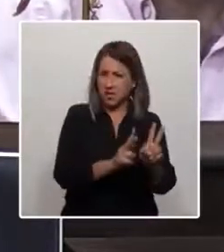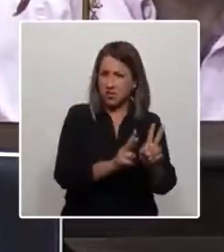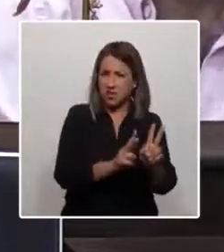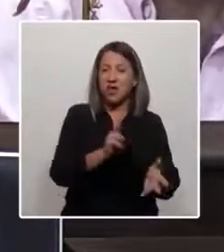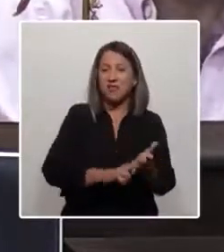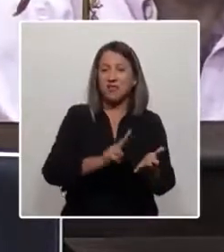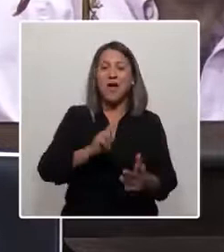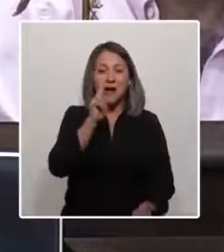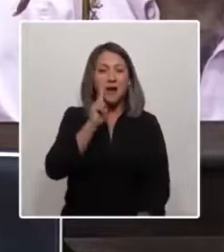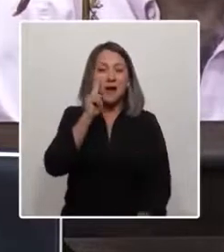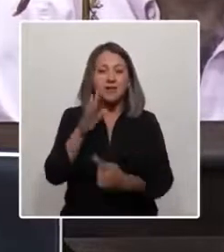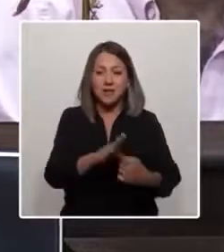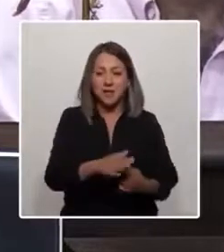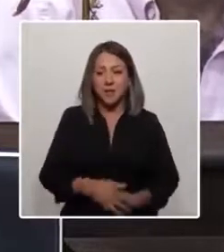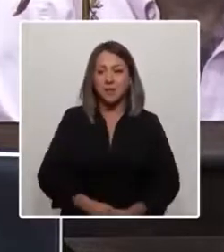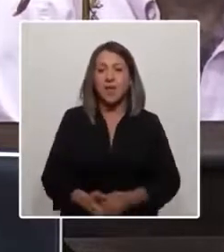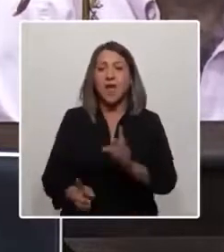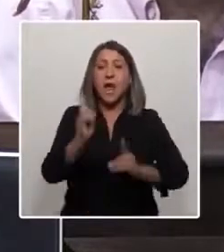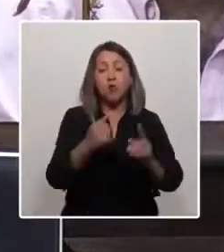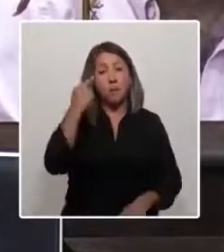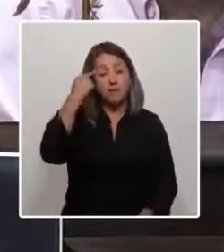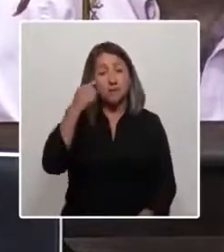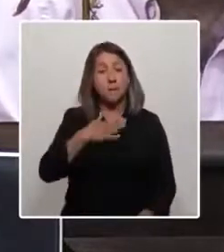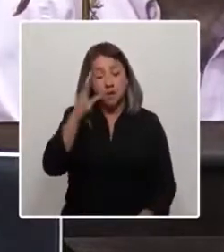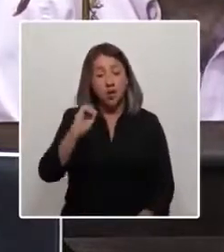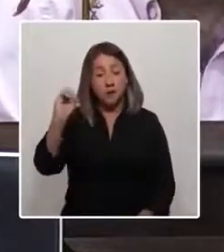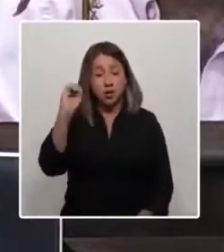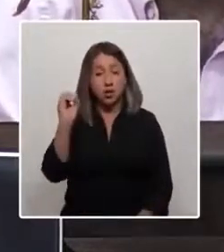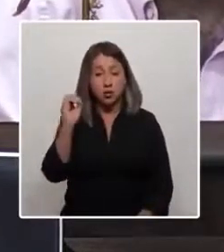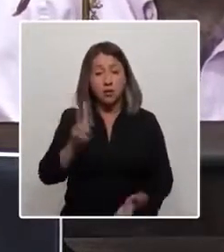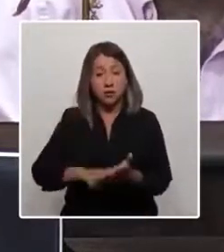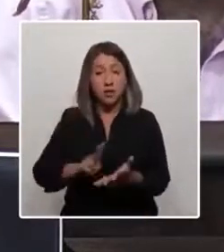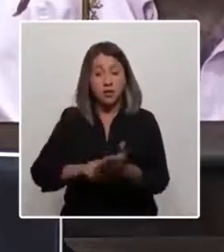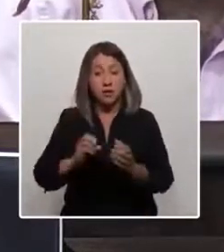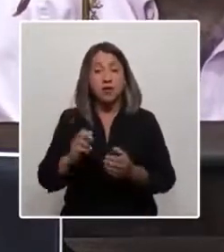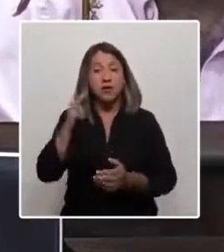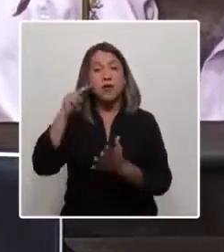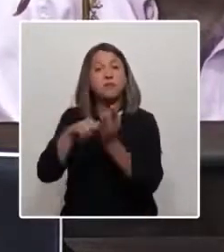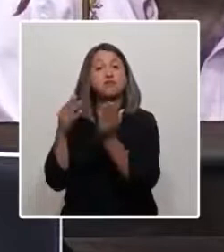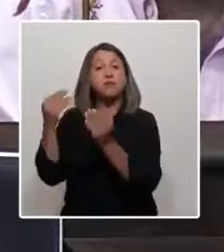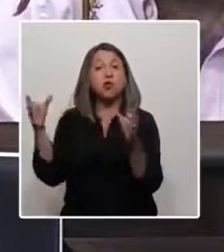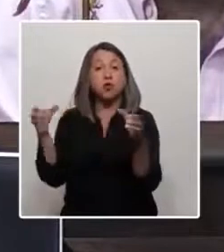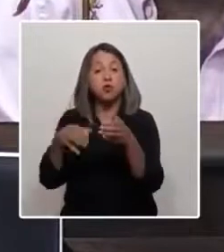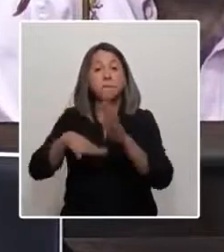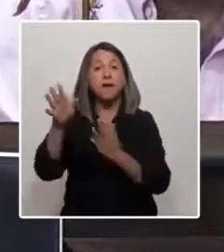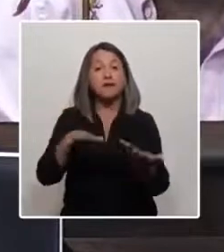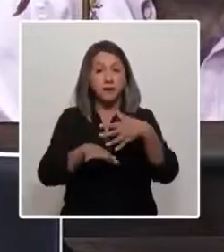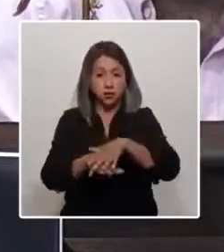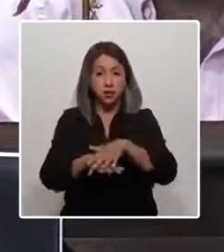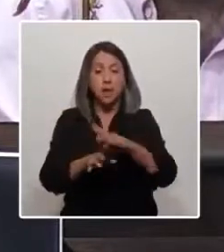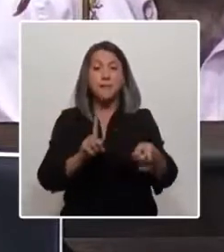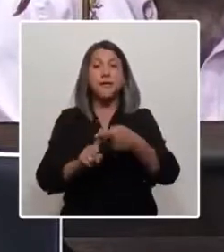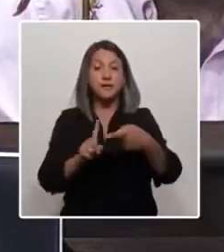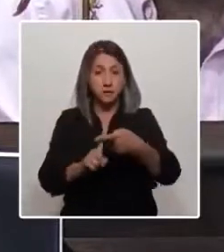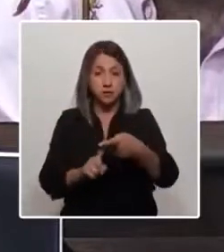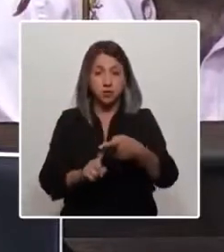de racista. Algunos creyeron, en mi opinión con ingenuidad, que la aspiración de estos grupos era de mayor integración y